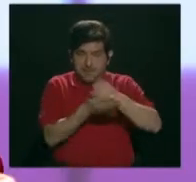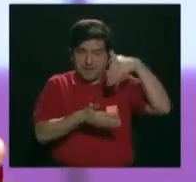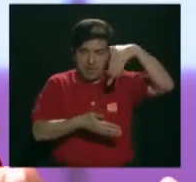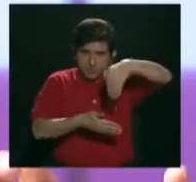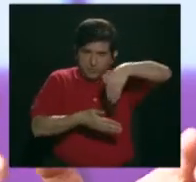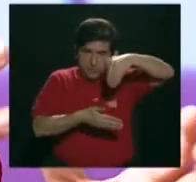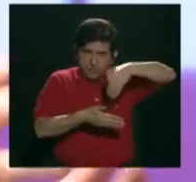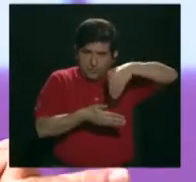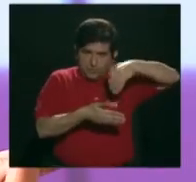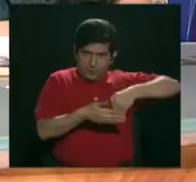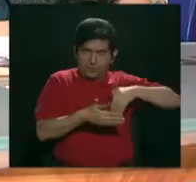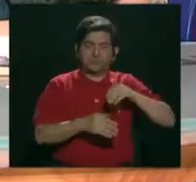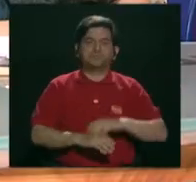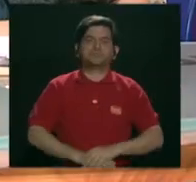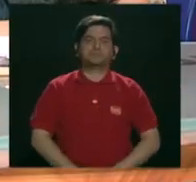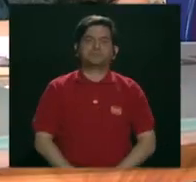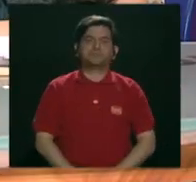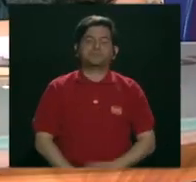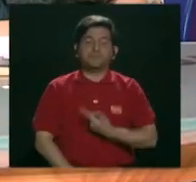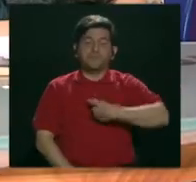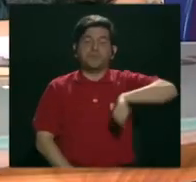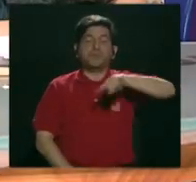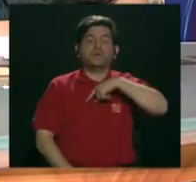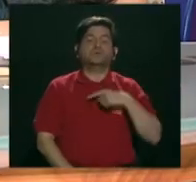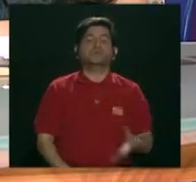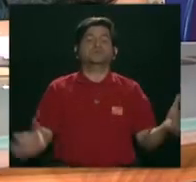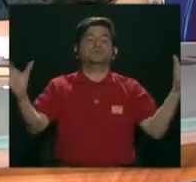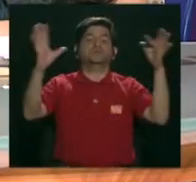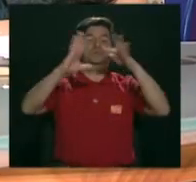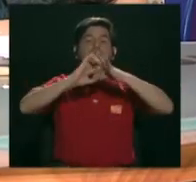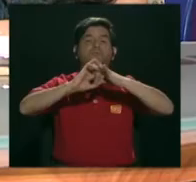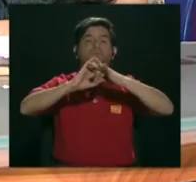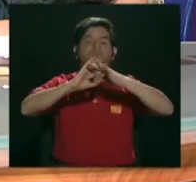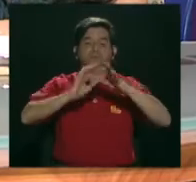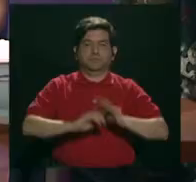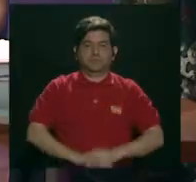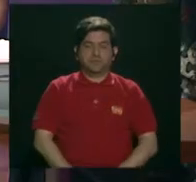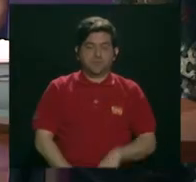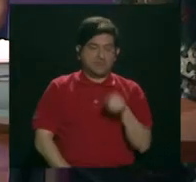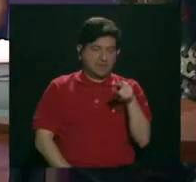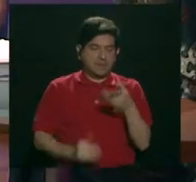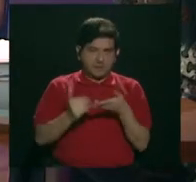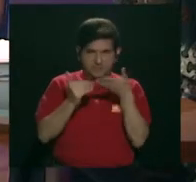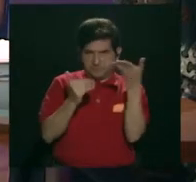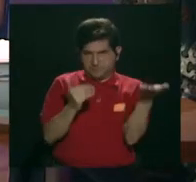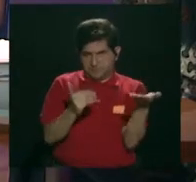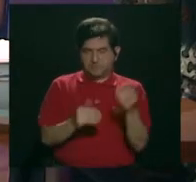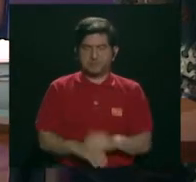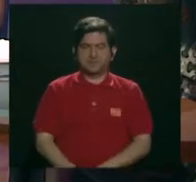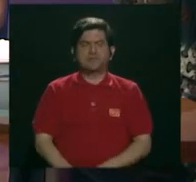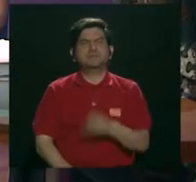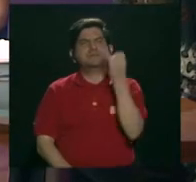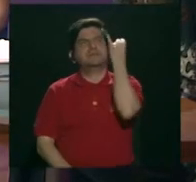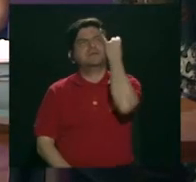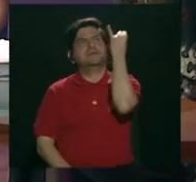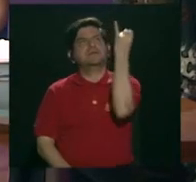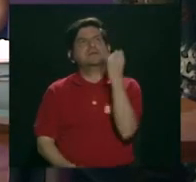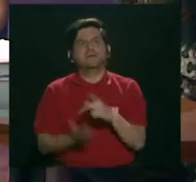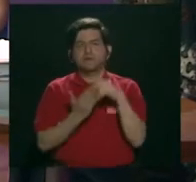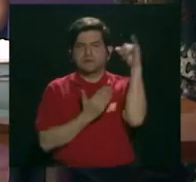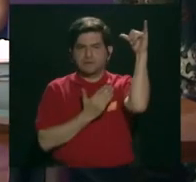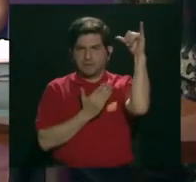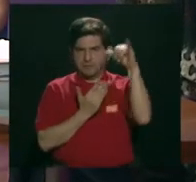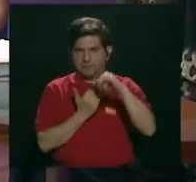y lo que hicimos fue juntar estos elementos y concebir un proyecto